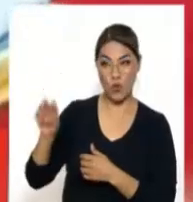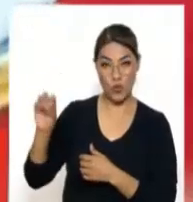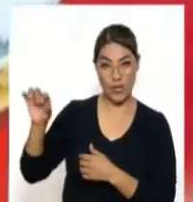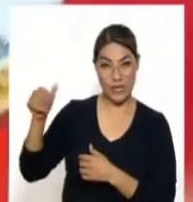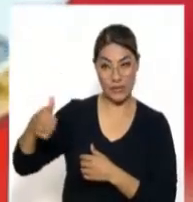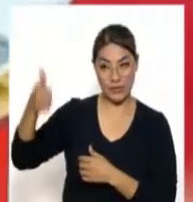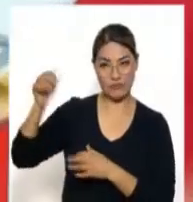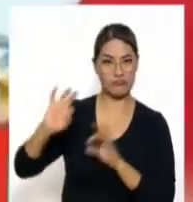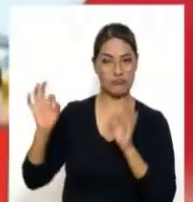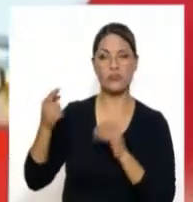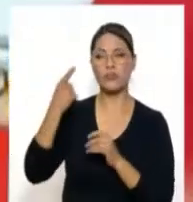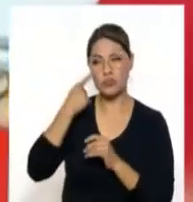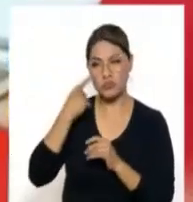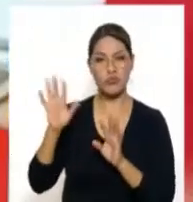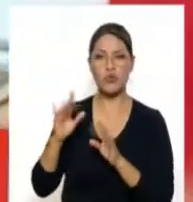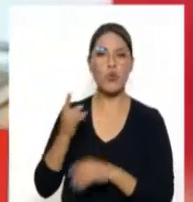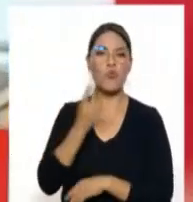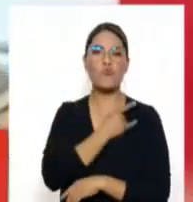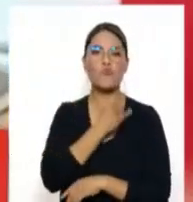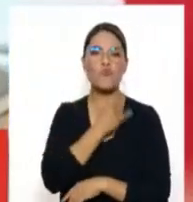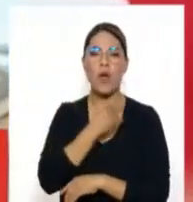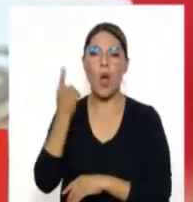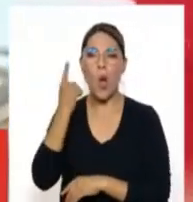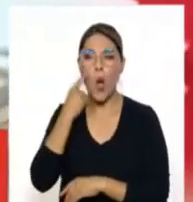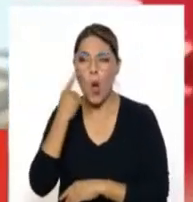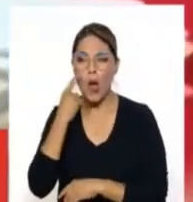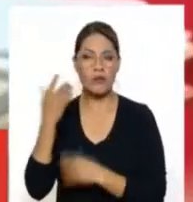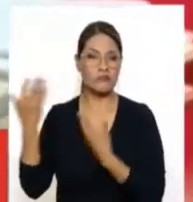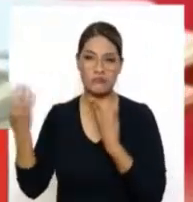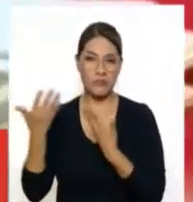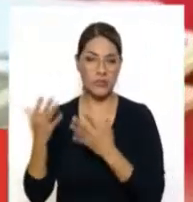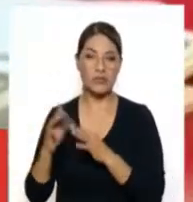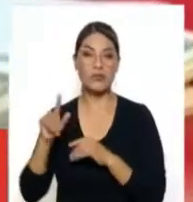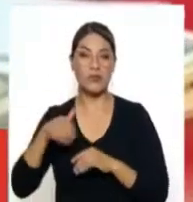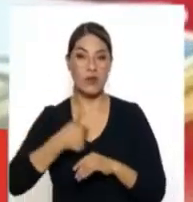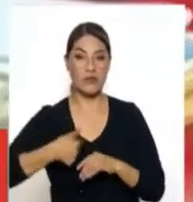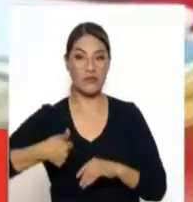expectantes y no olvides de suscribirte a nuestro canal y con nosotros será. Hasta la próxima. Tupananchiscama.